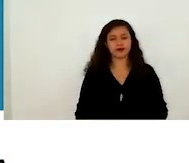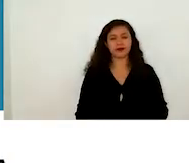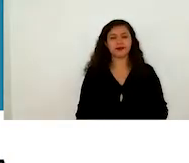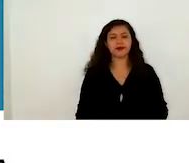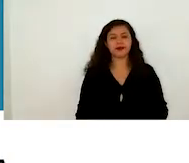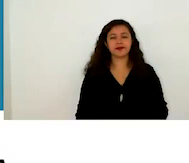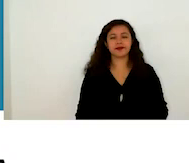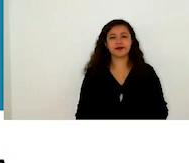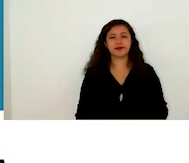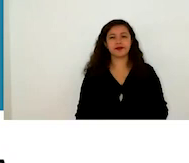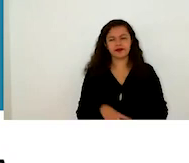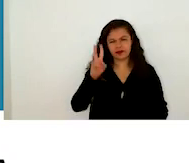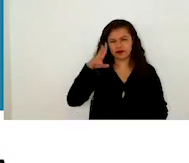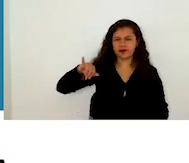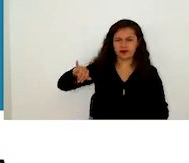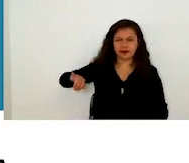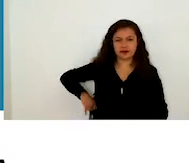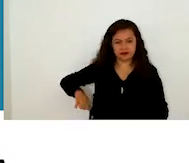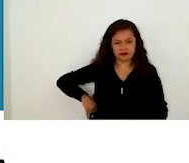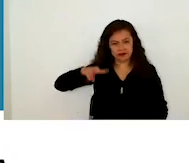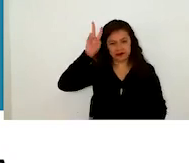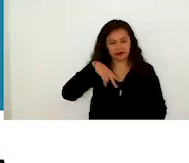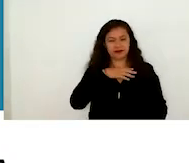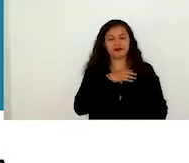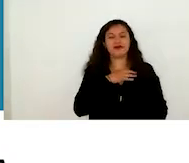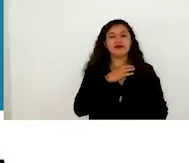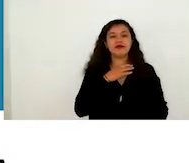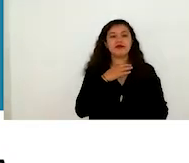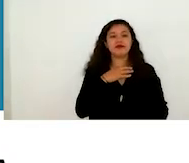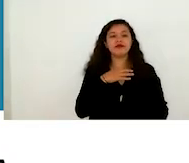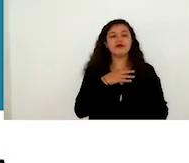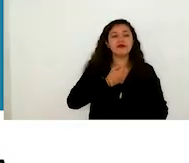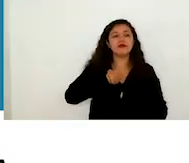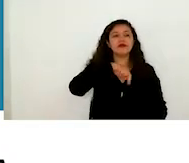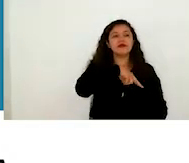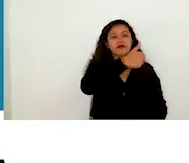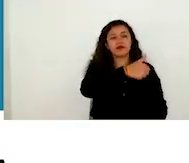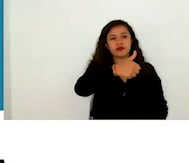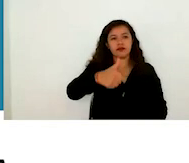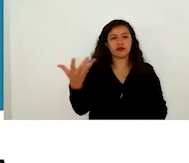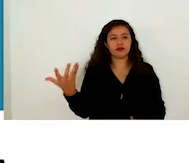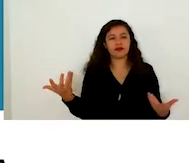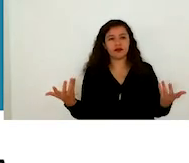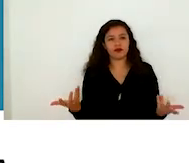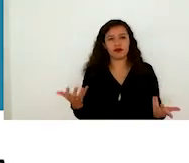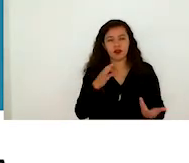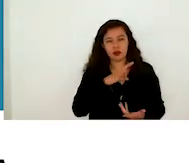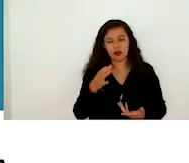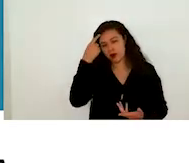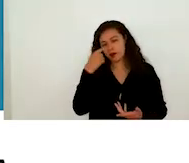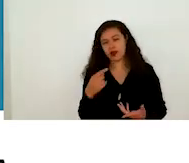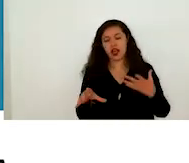interesante e interesante esto cada uno de nosotros podemos estar así generando estos